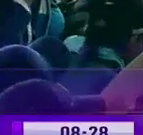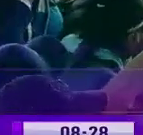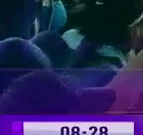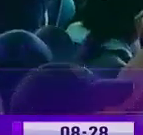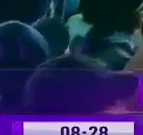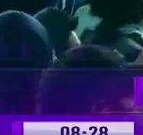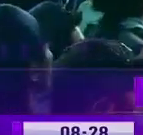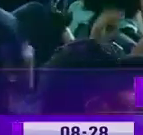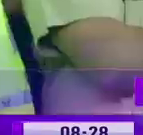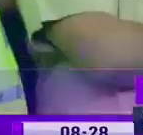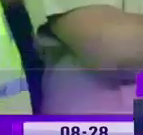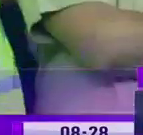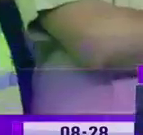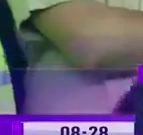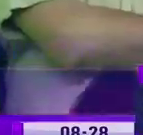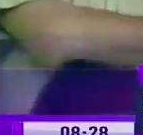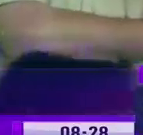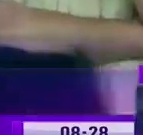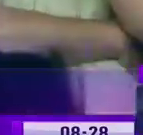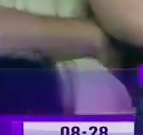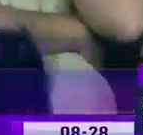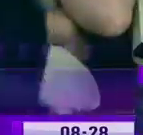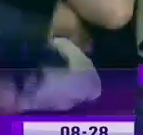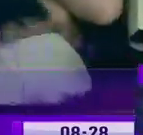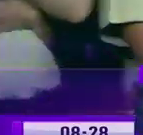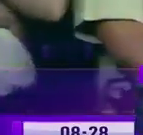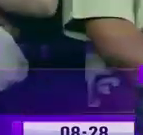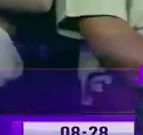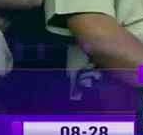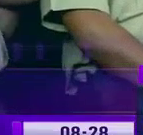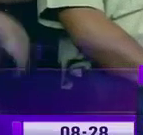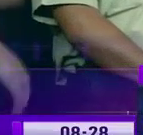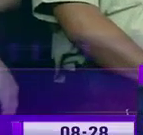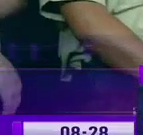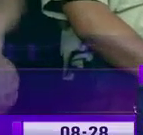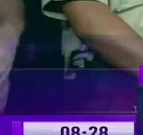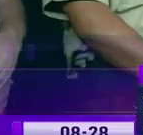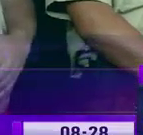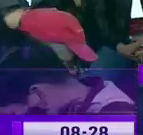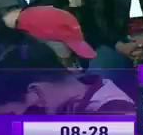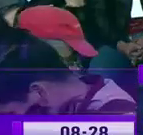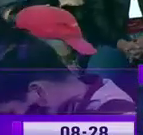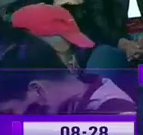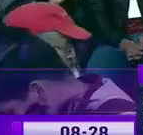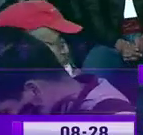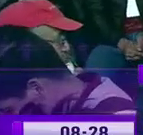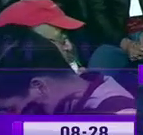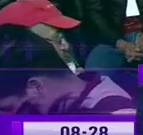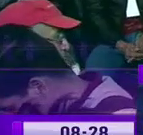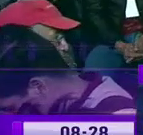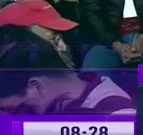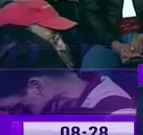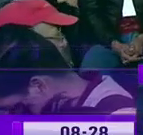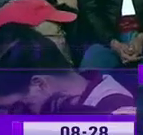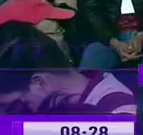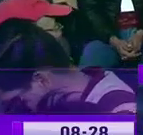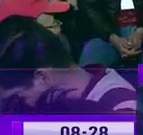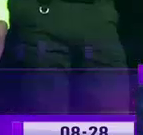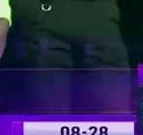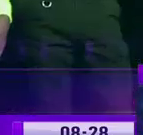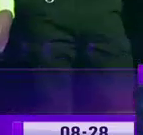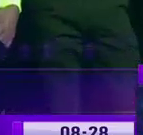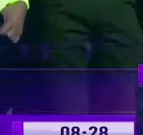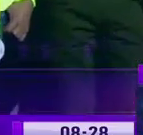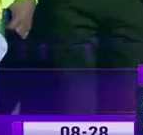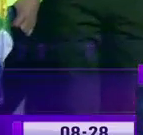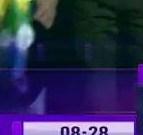amigos televidentes. Al retornar les contamos que policías y periodistas fueron retenidos por varias horas por el movimiento indígena en la Casa de